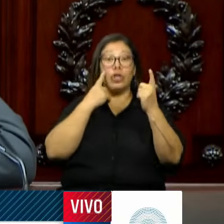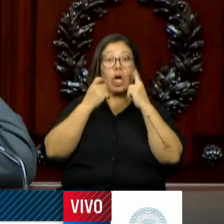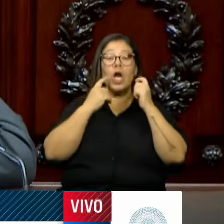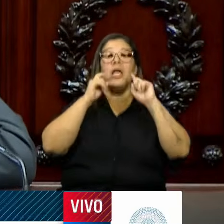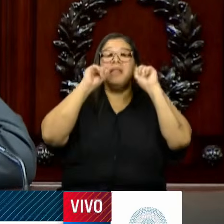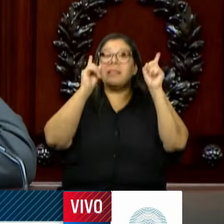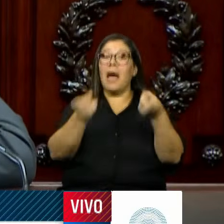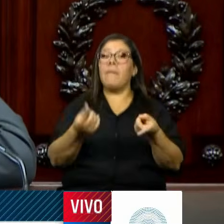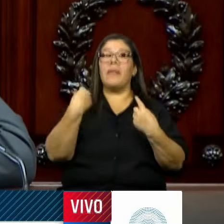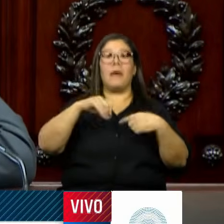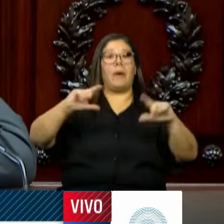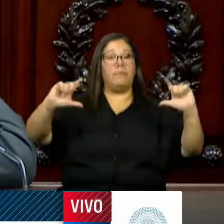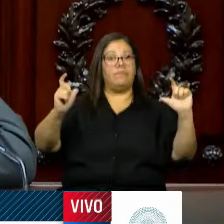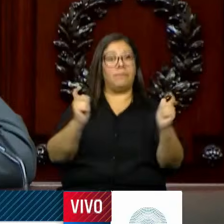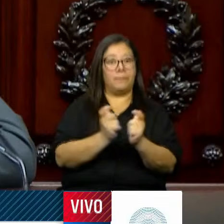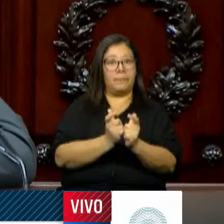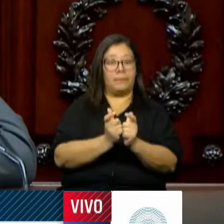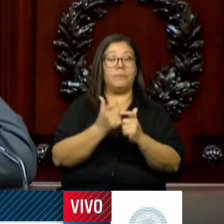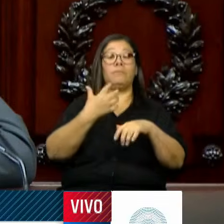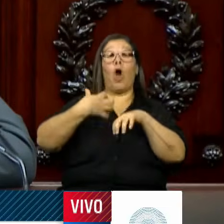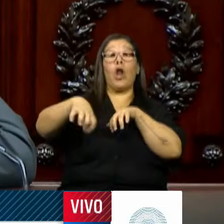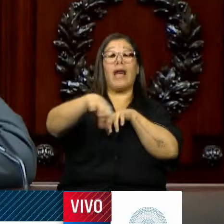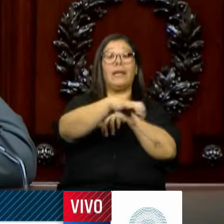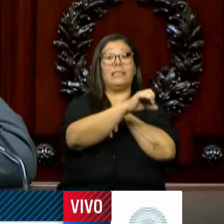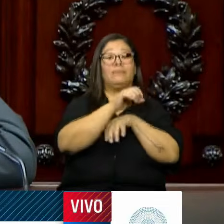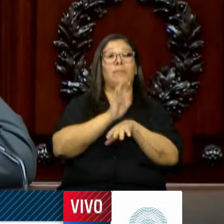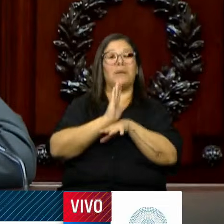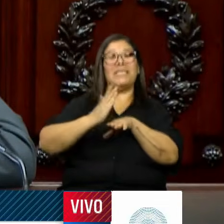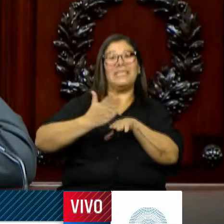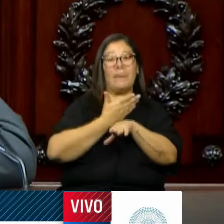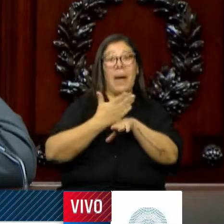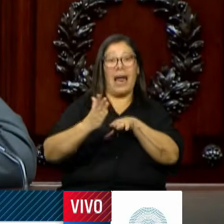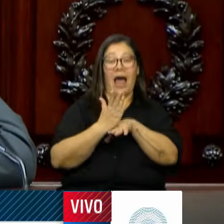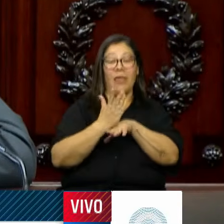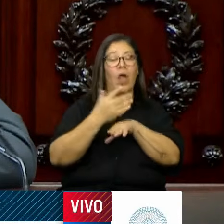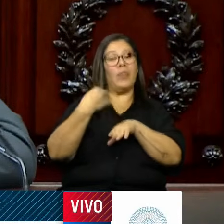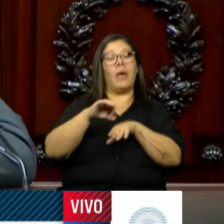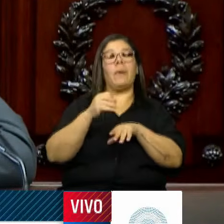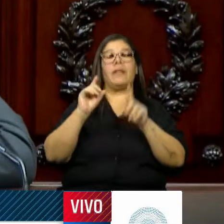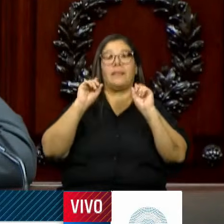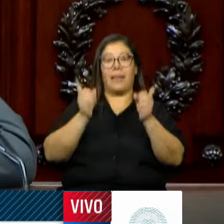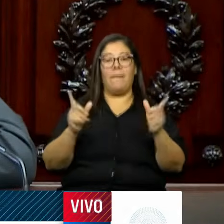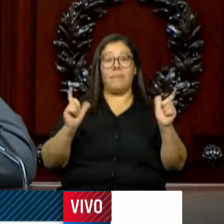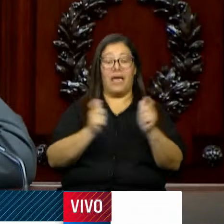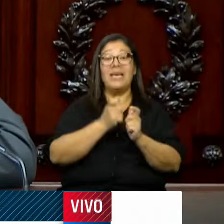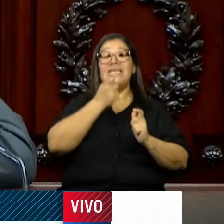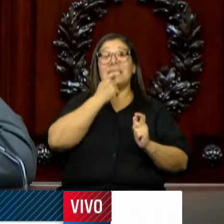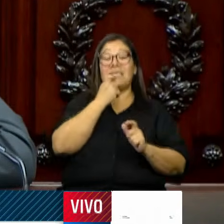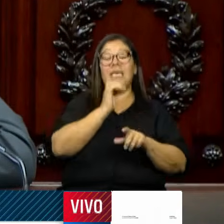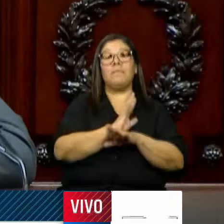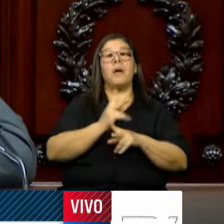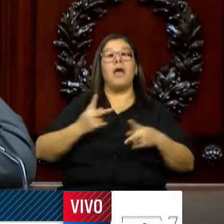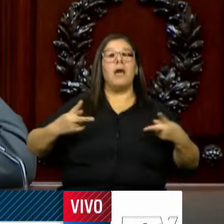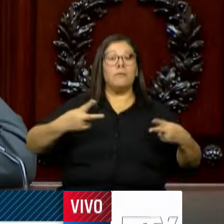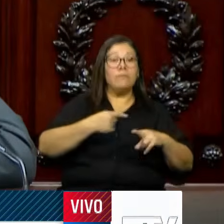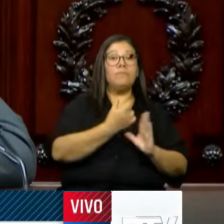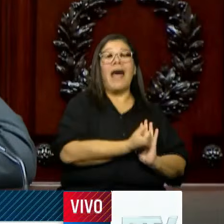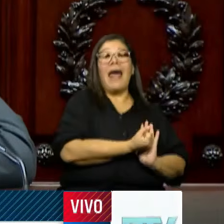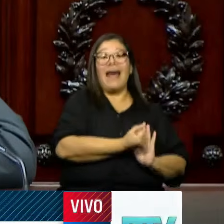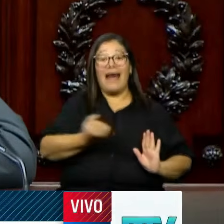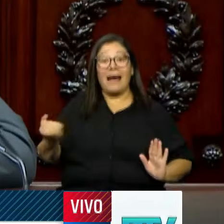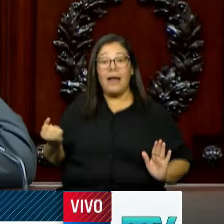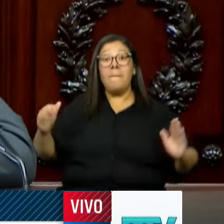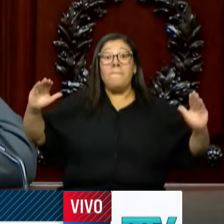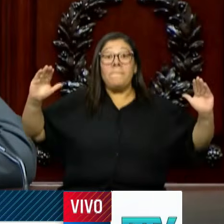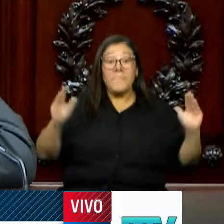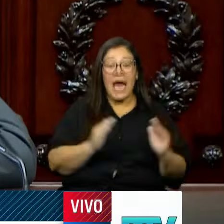reducir estructuras en organismos descentralizados. Cada recorte en el Estado es más prosperidad futura para